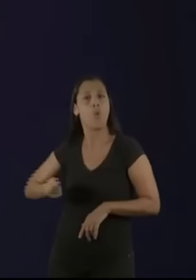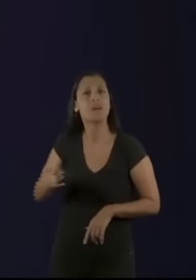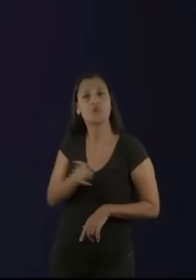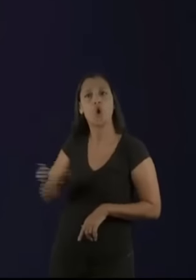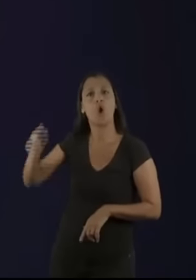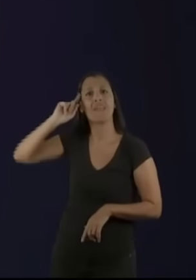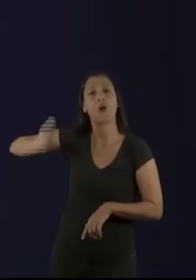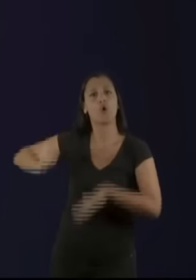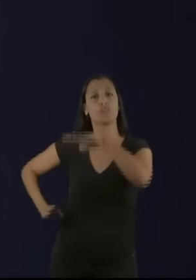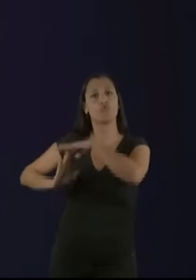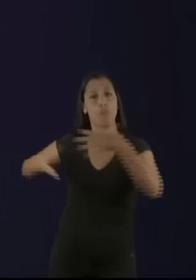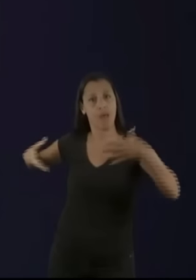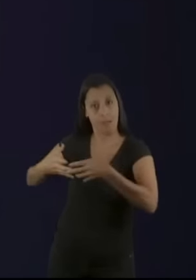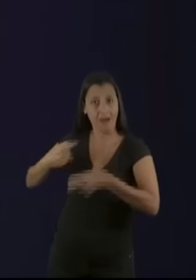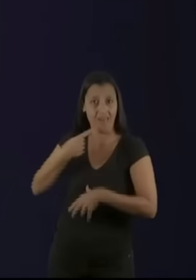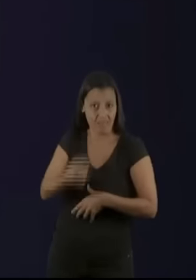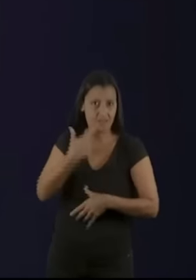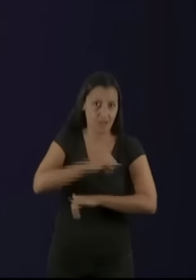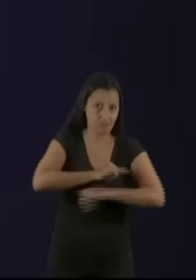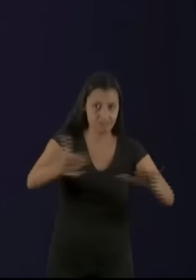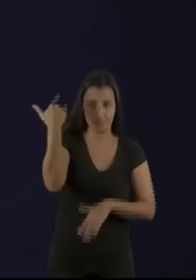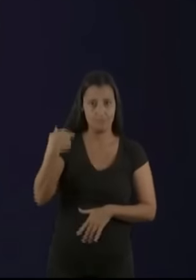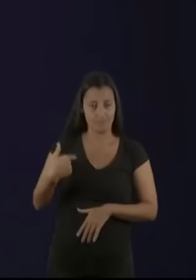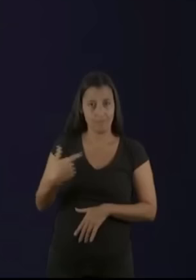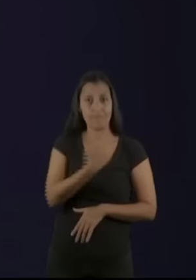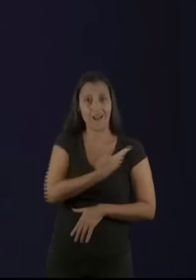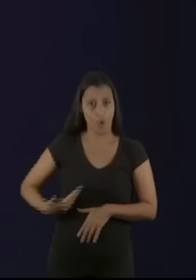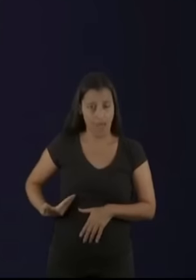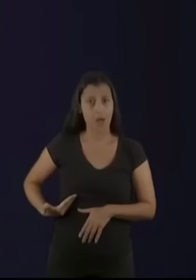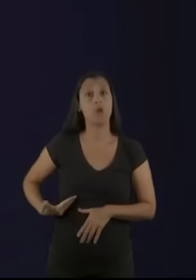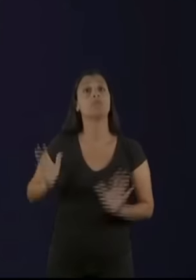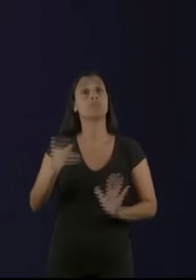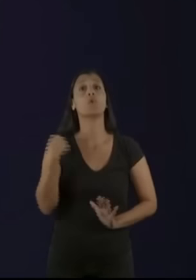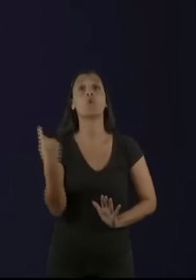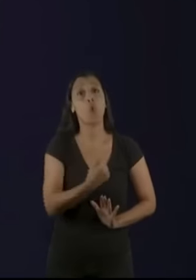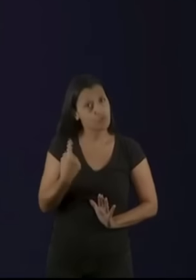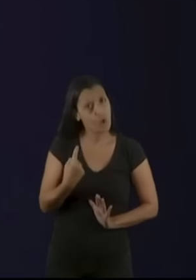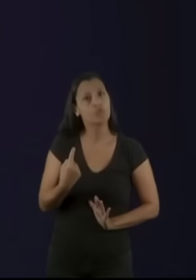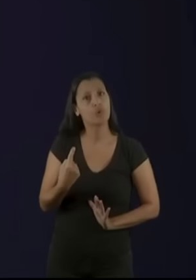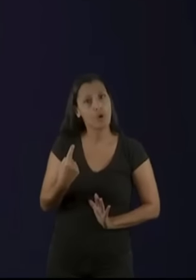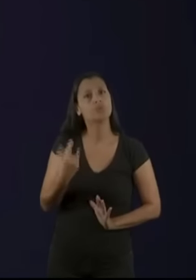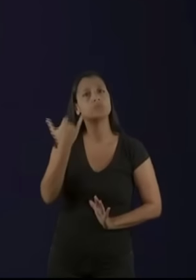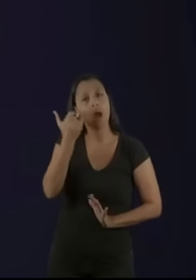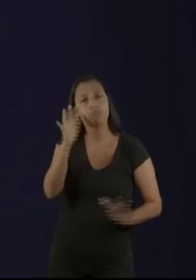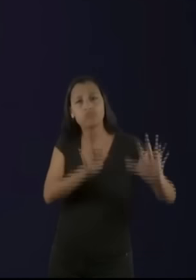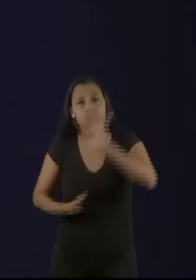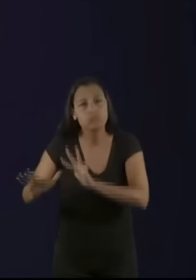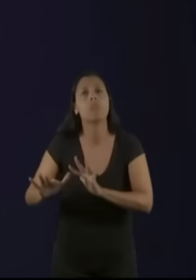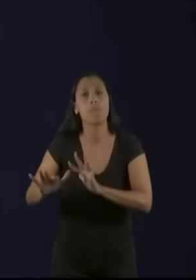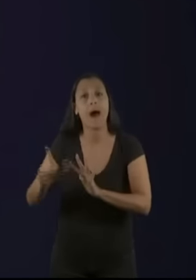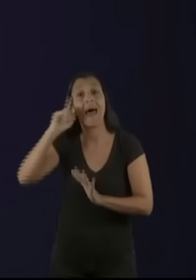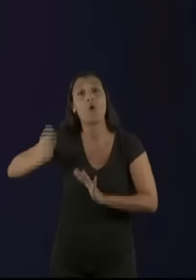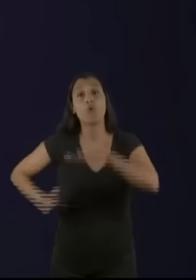Justicia eh Lo cierto es que nosotros les damos las herramientas para que quede conformada completamente y